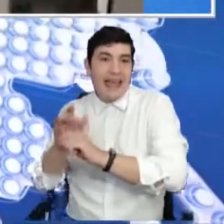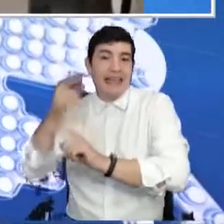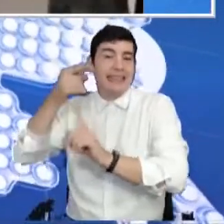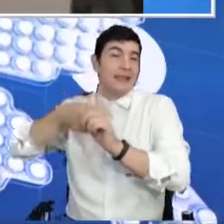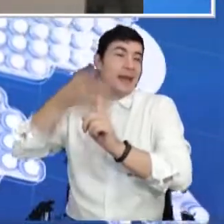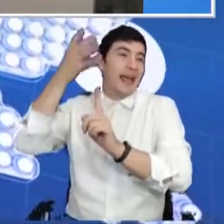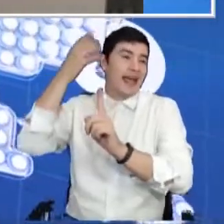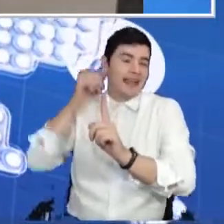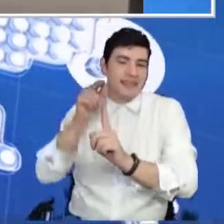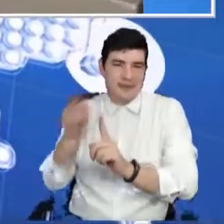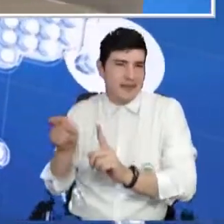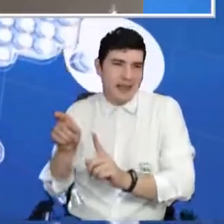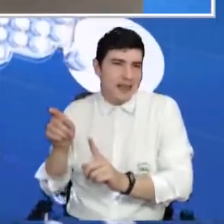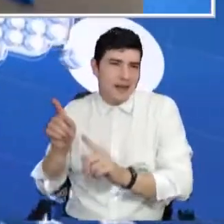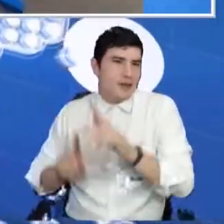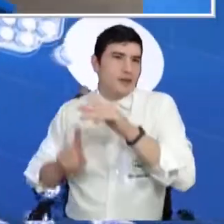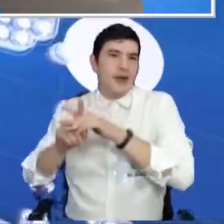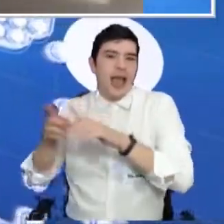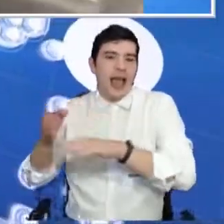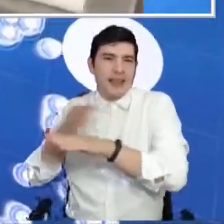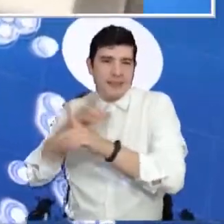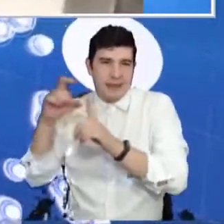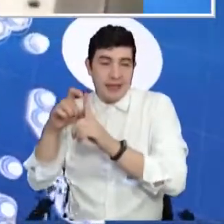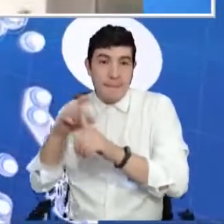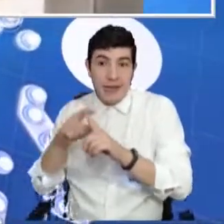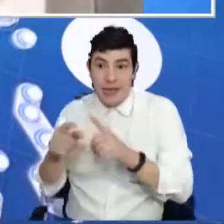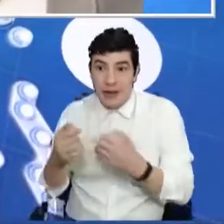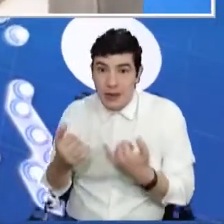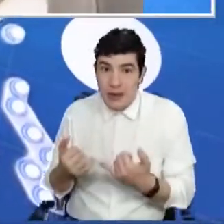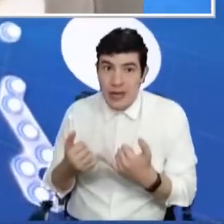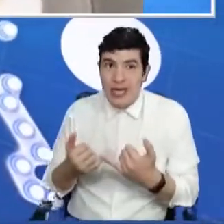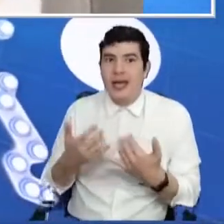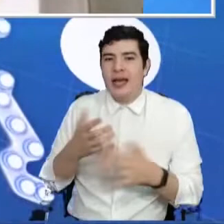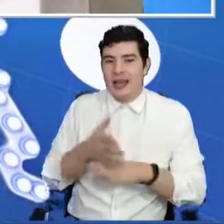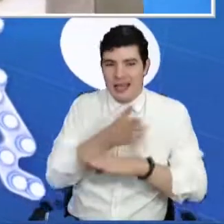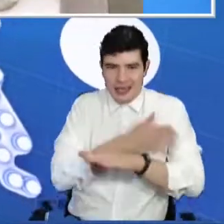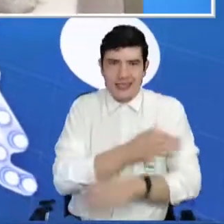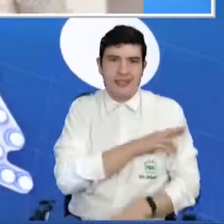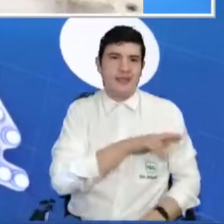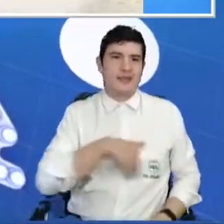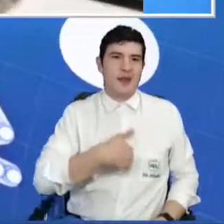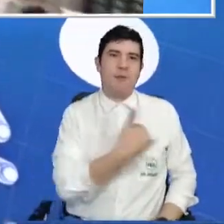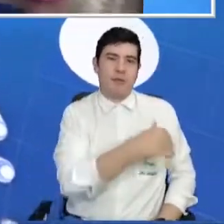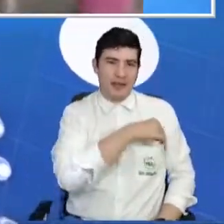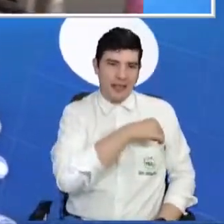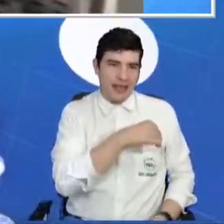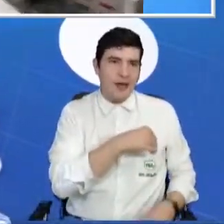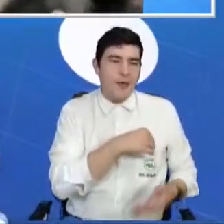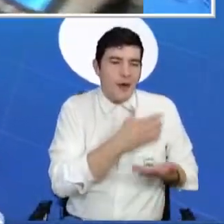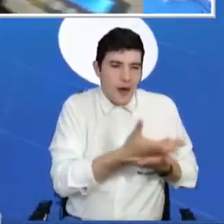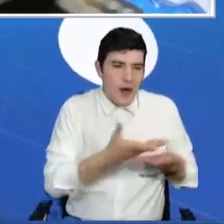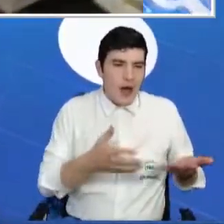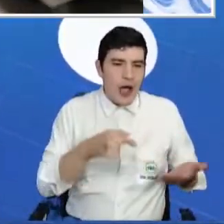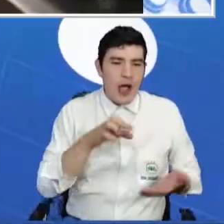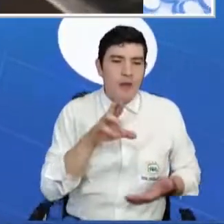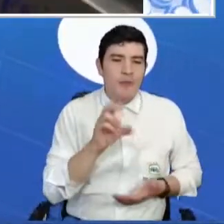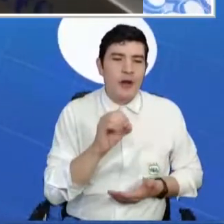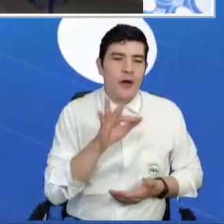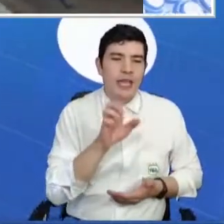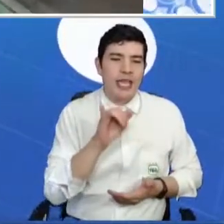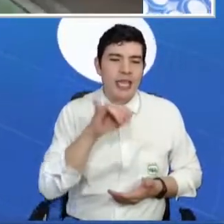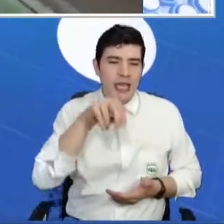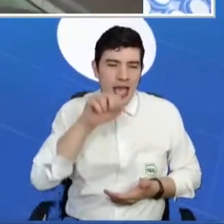esta proteína derivada de la leche, la lactoferrina, y yo ya la llevo utilizando bastantes